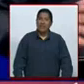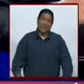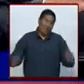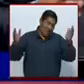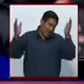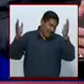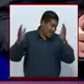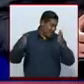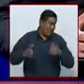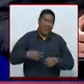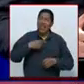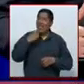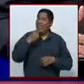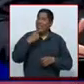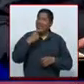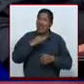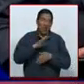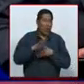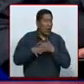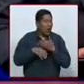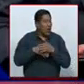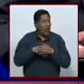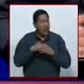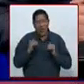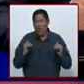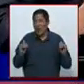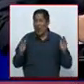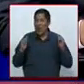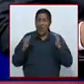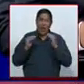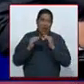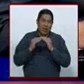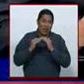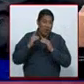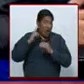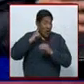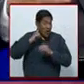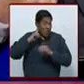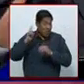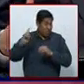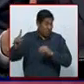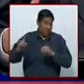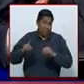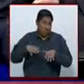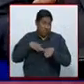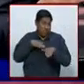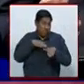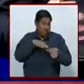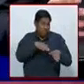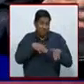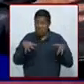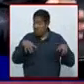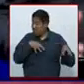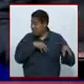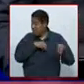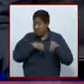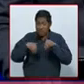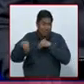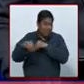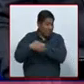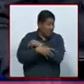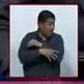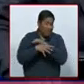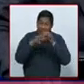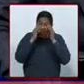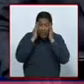Y a ver, yo lo decía, en medio de la magia que tiene La Paz, el bullicio, el congestionamiento, lo caótico que se puede tornar el